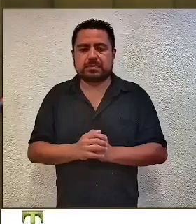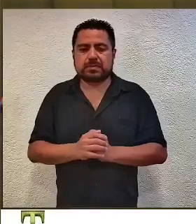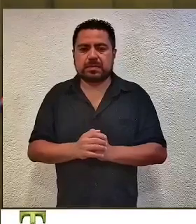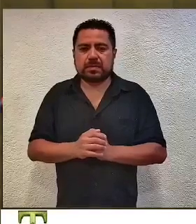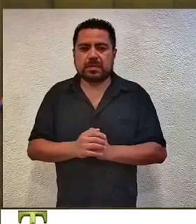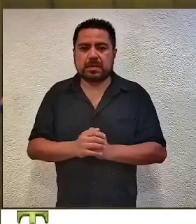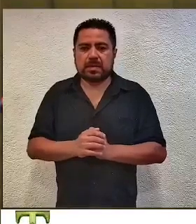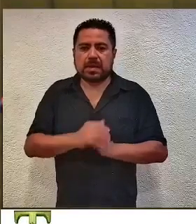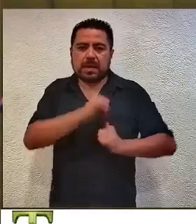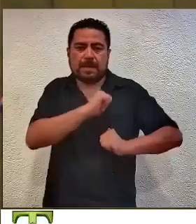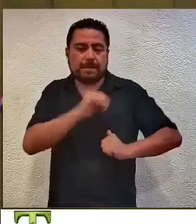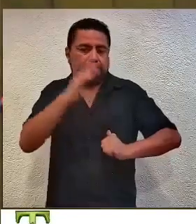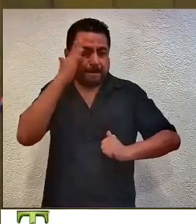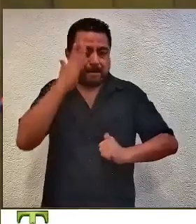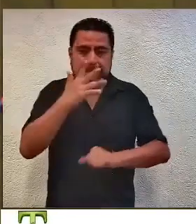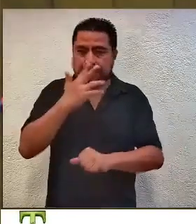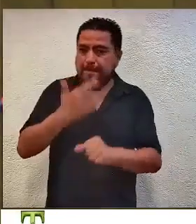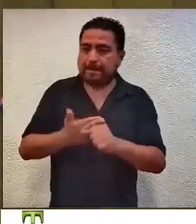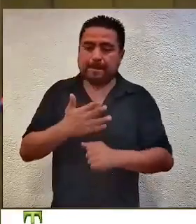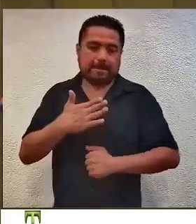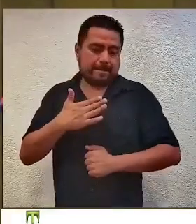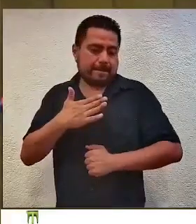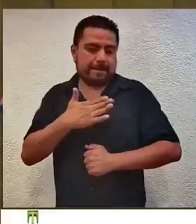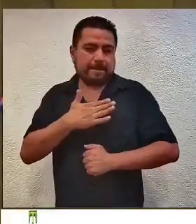la ponencia a mi cargo